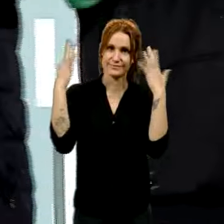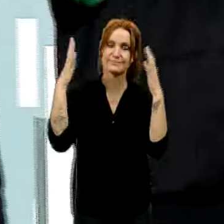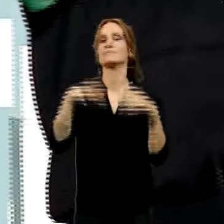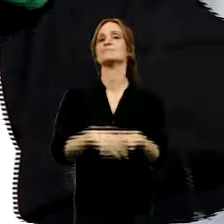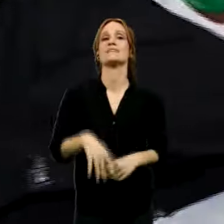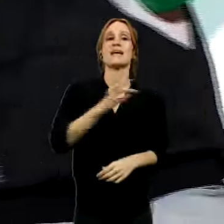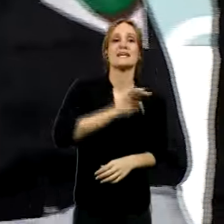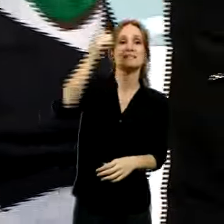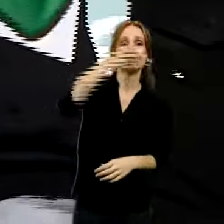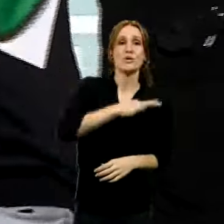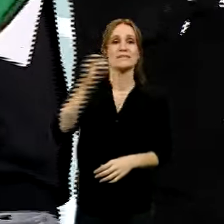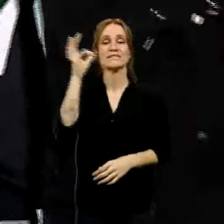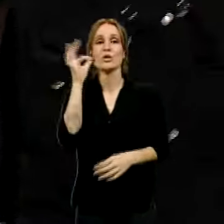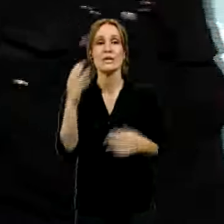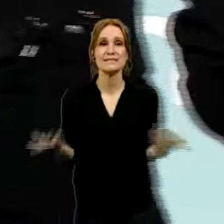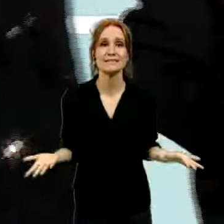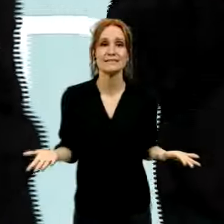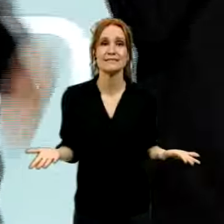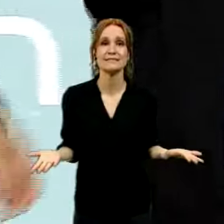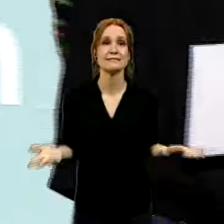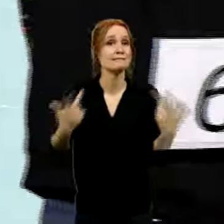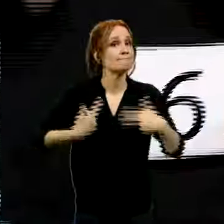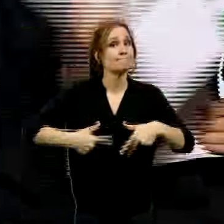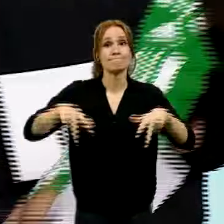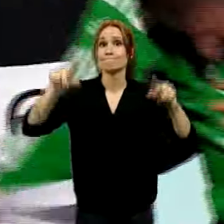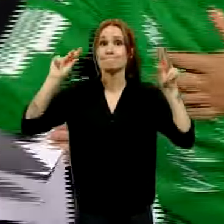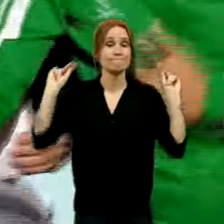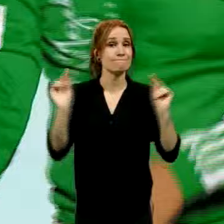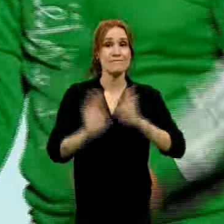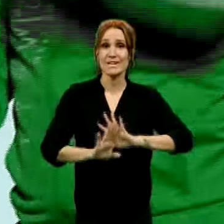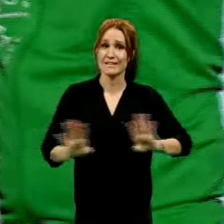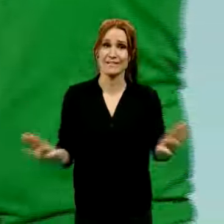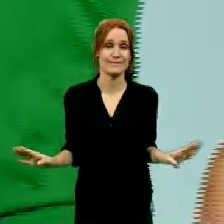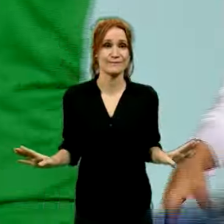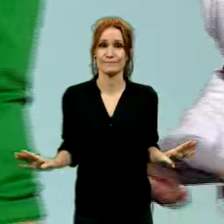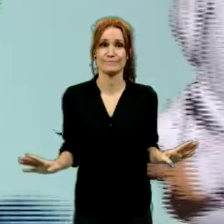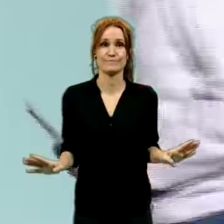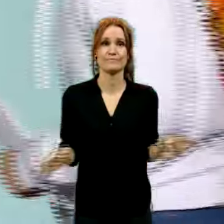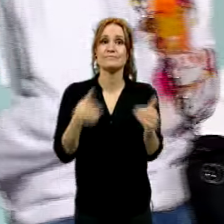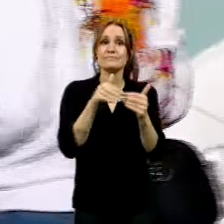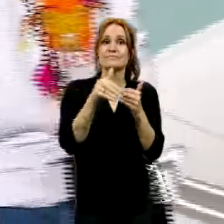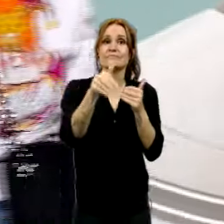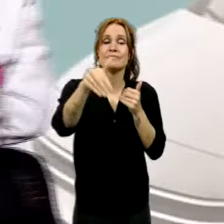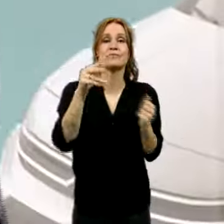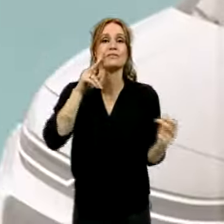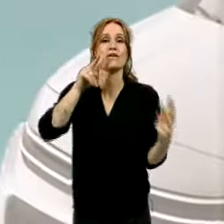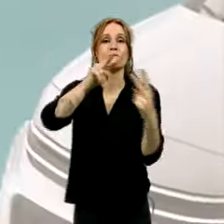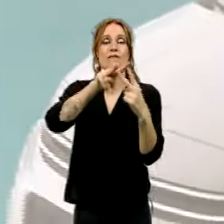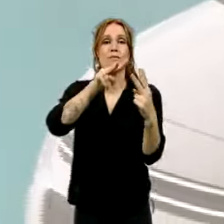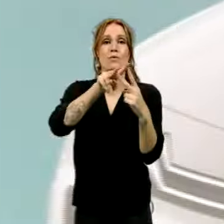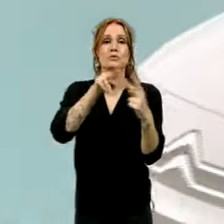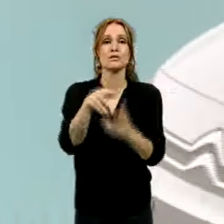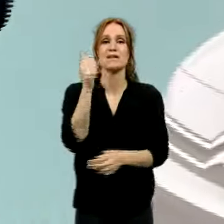Y señoras y señores... Hasta aquí podemos leer y nunca mejor dicho, ¿no? Siguiente capítulo el